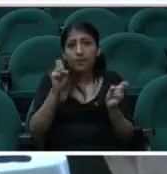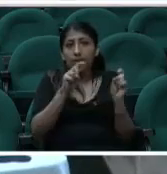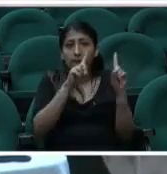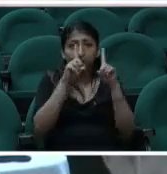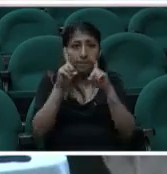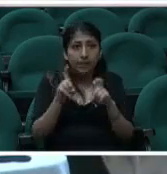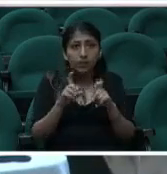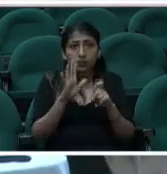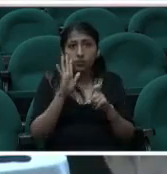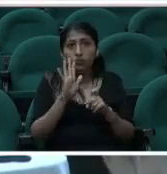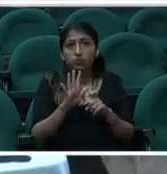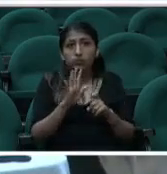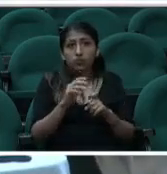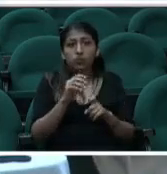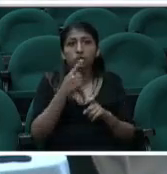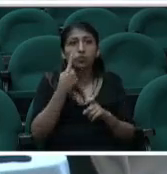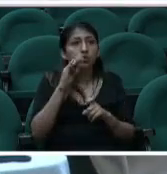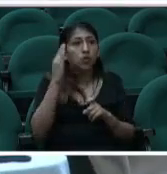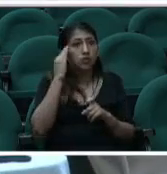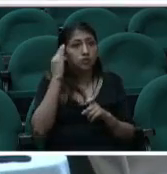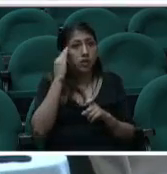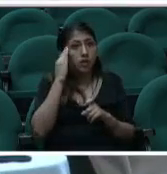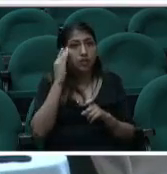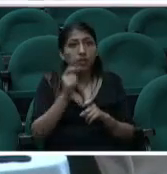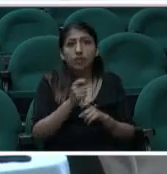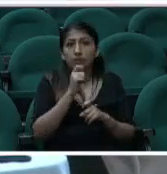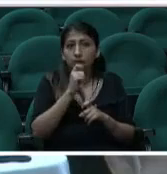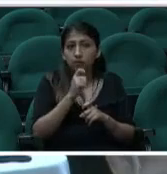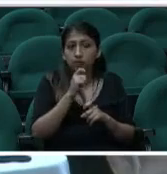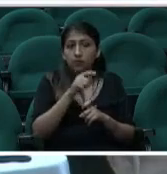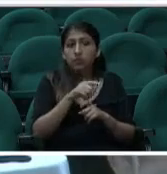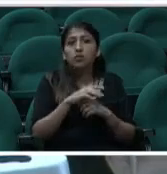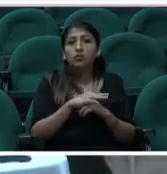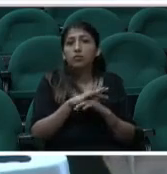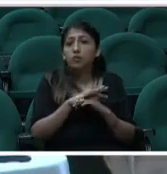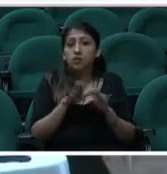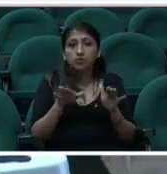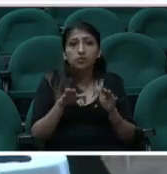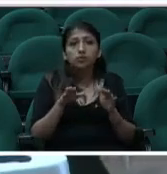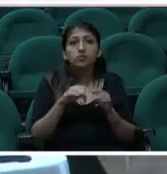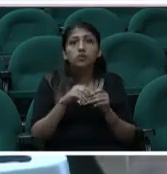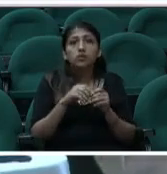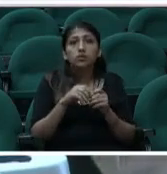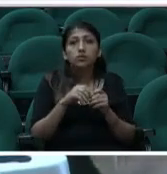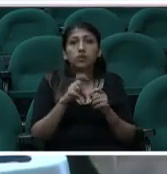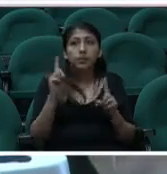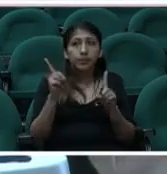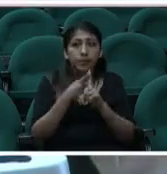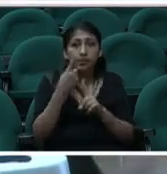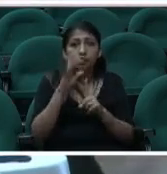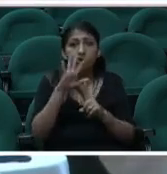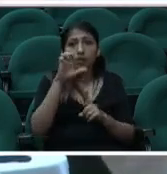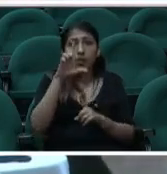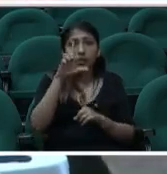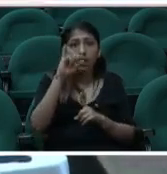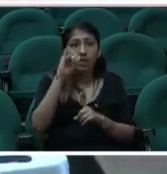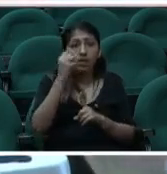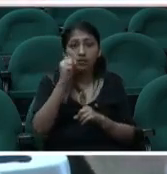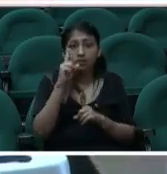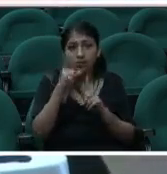preguntas netamente la sabe el señor presentador en este caso en el son soria y el primer sobres para el día es